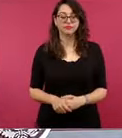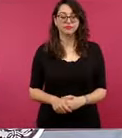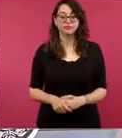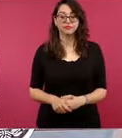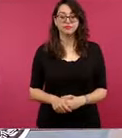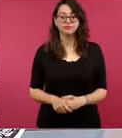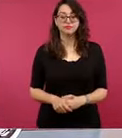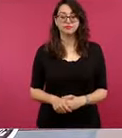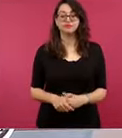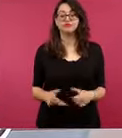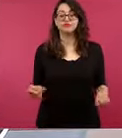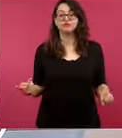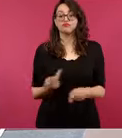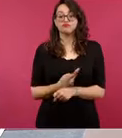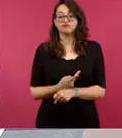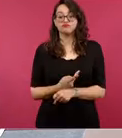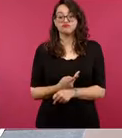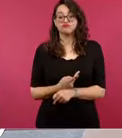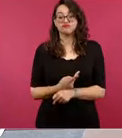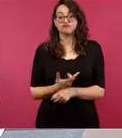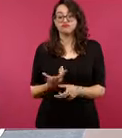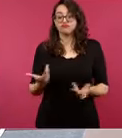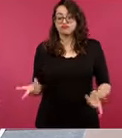quienes se sienten afectados,